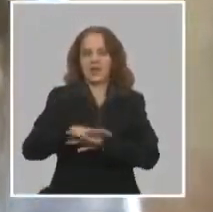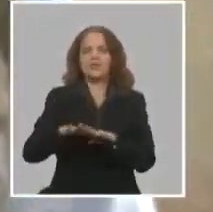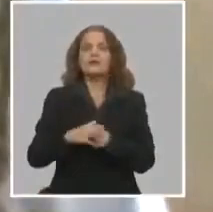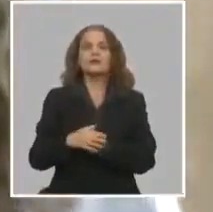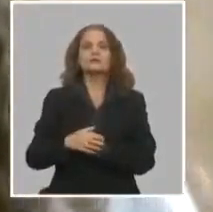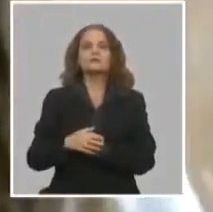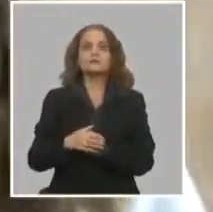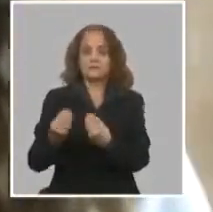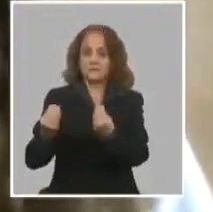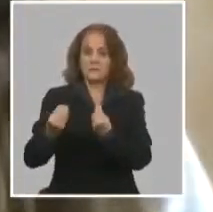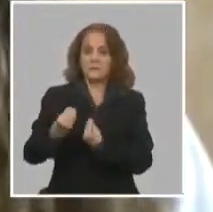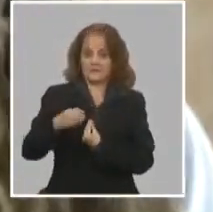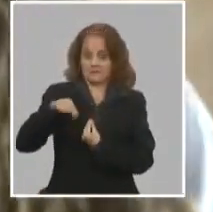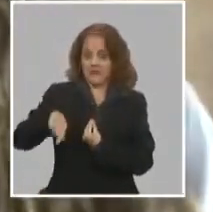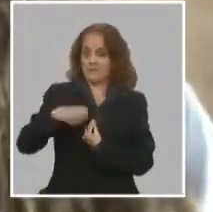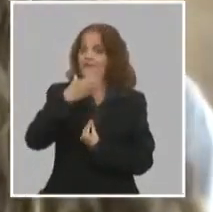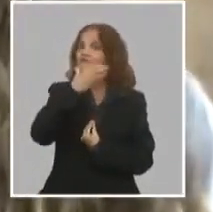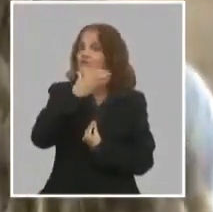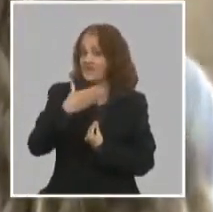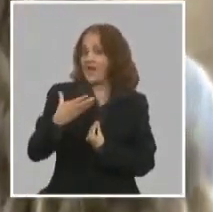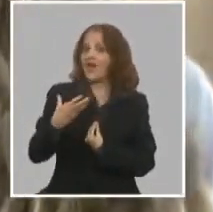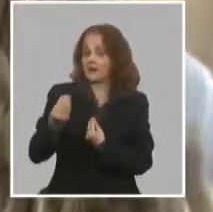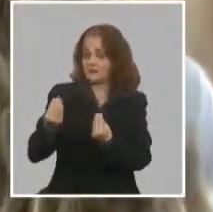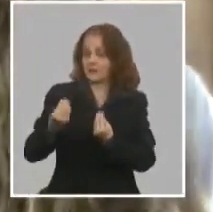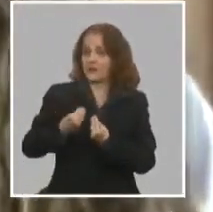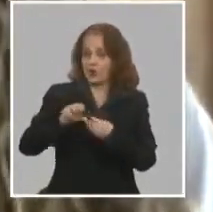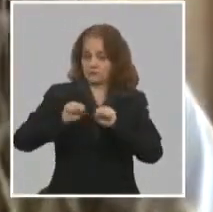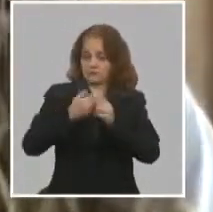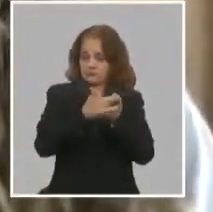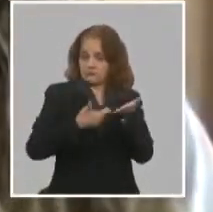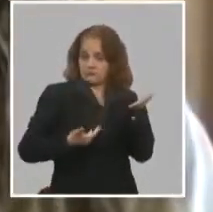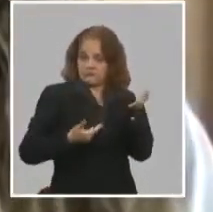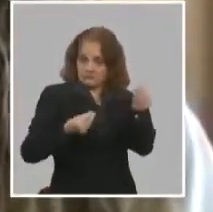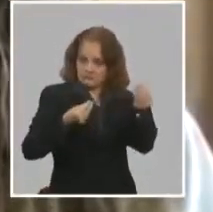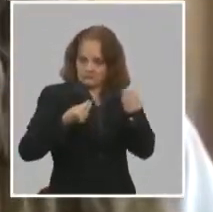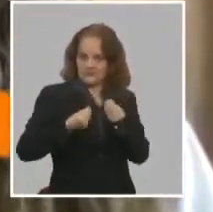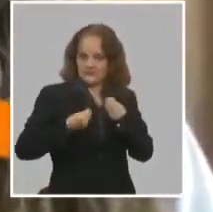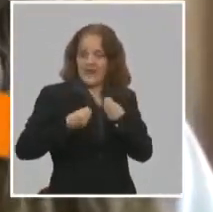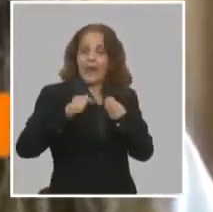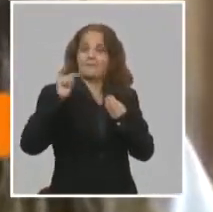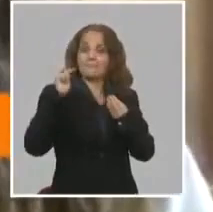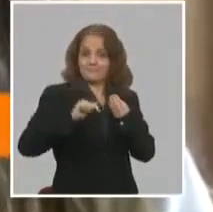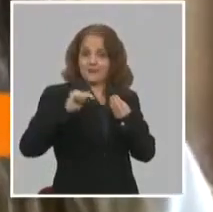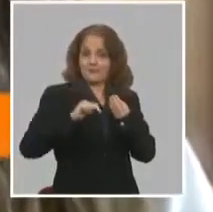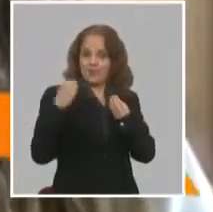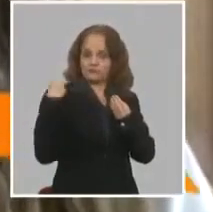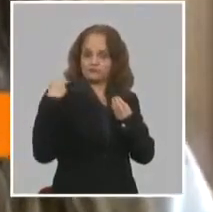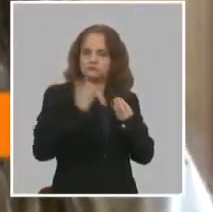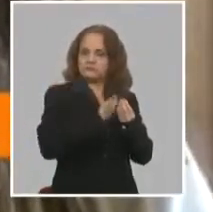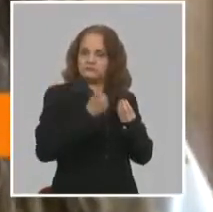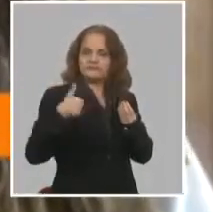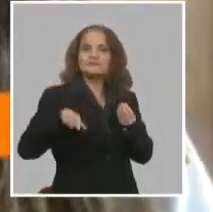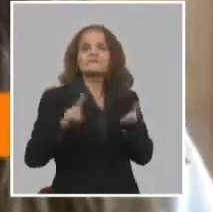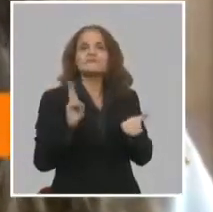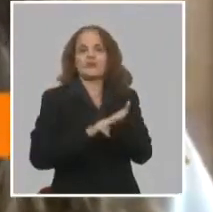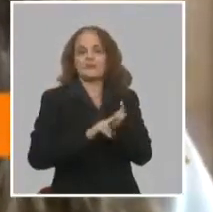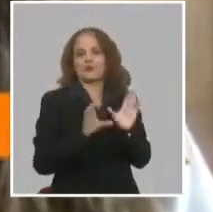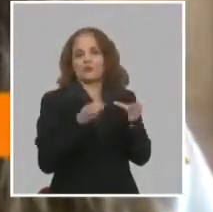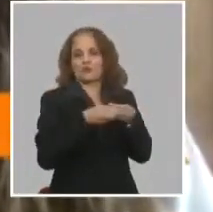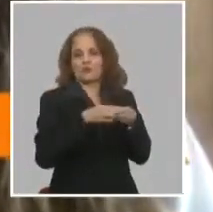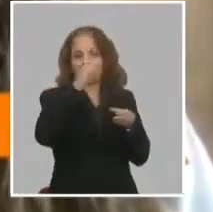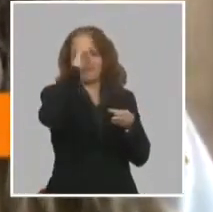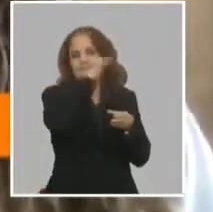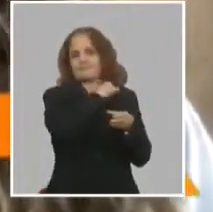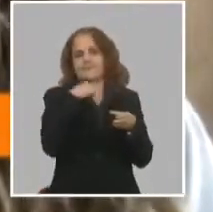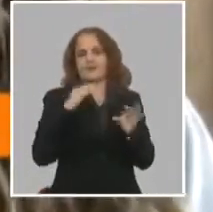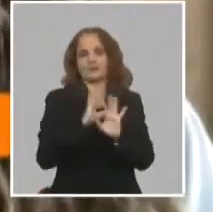el privilegio de recibir de manos de nuestro comandante en jefe ese diploma. Ya nos también hacía en aquel momento partícipes y miembros fundadores de la Brigada